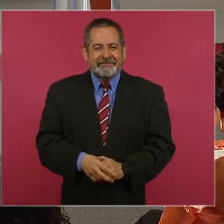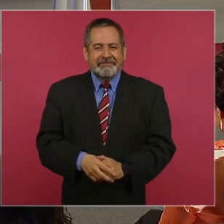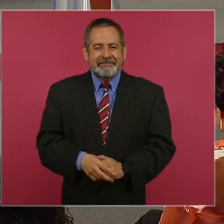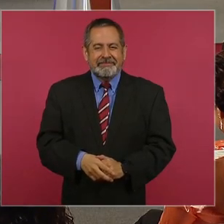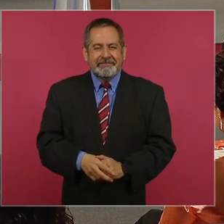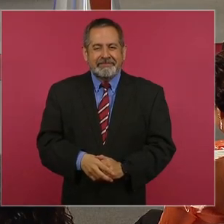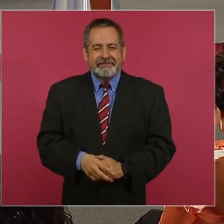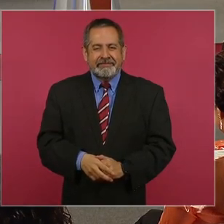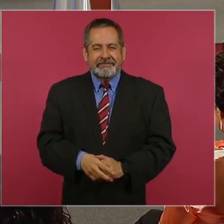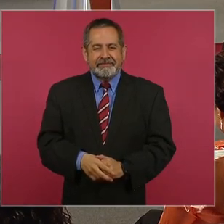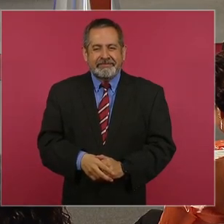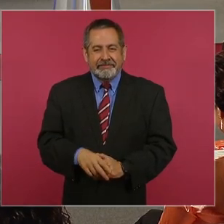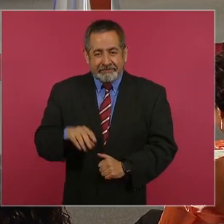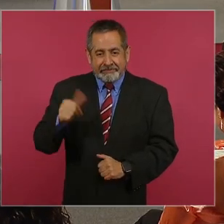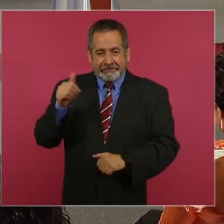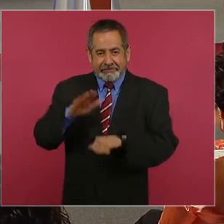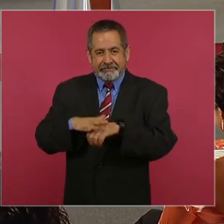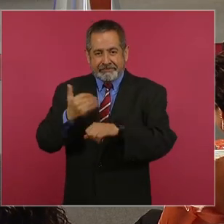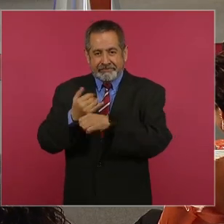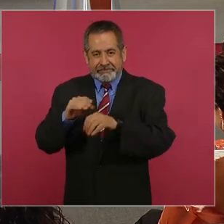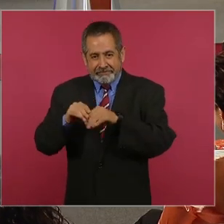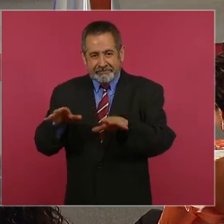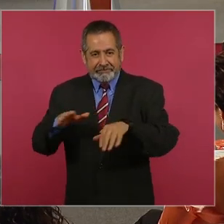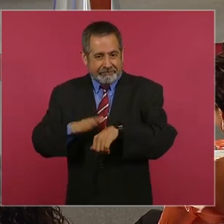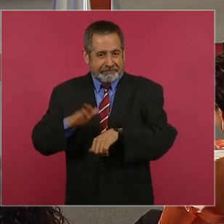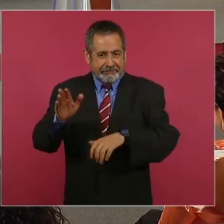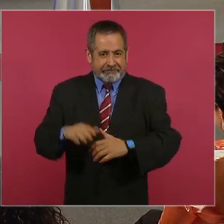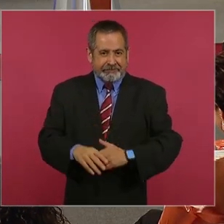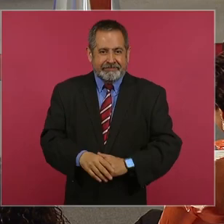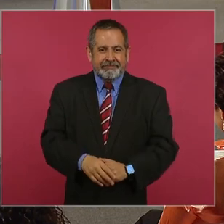¿Tienes otra cosa que decir? ¿Algo más?